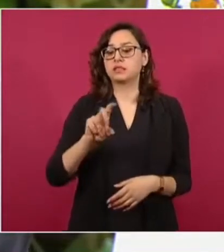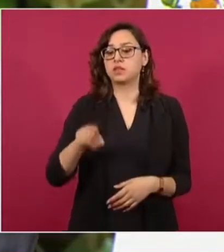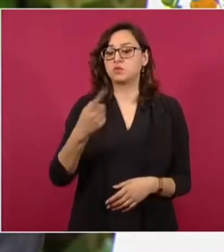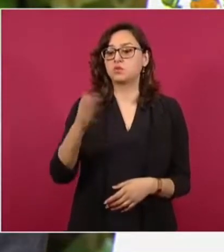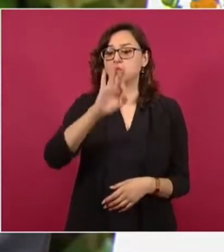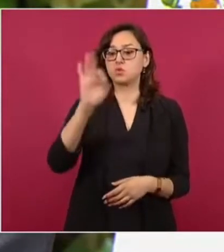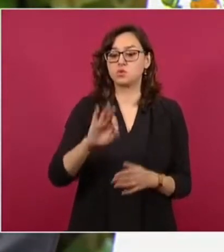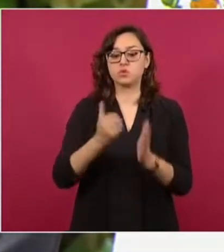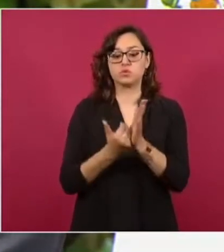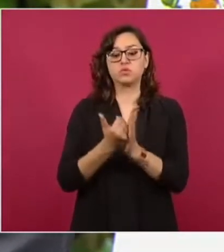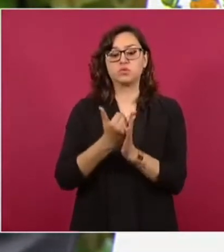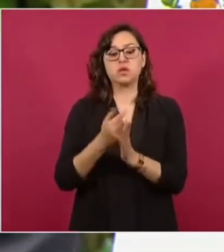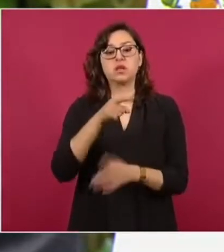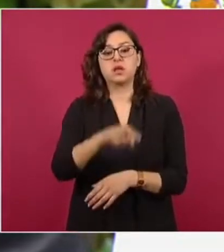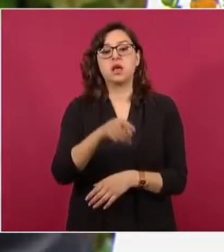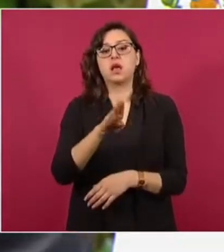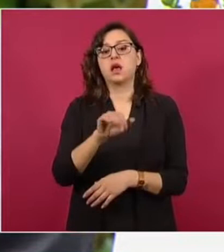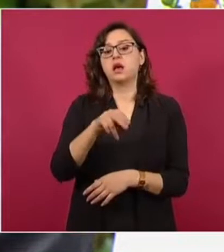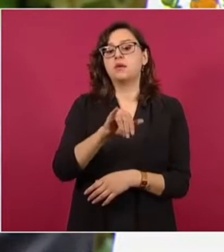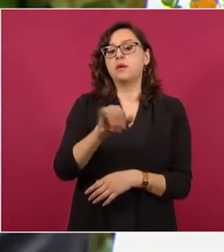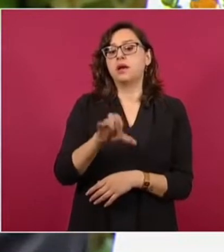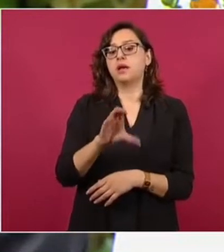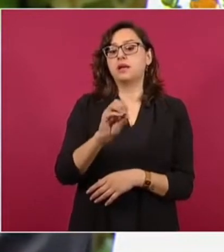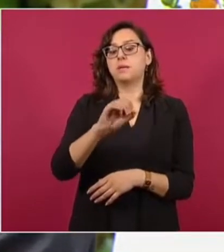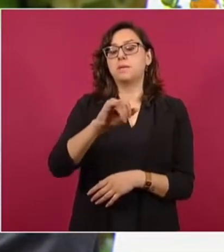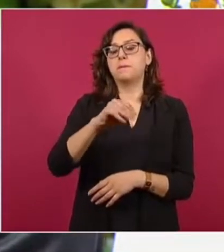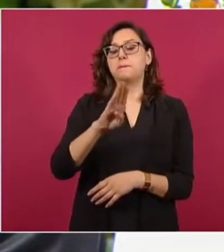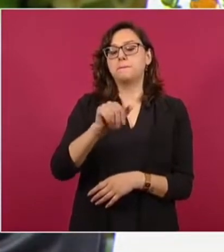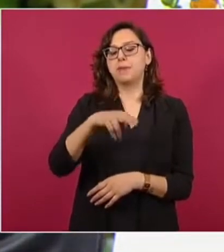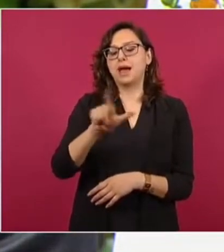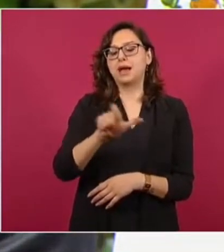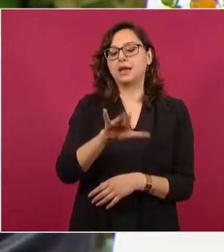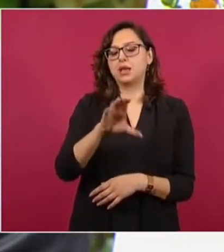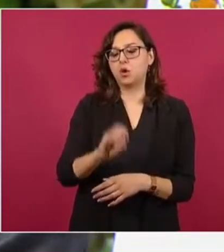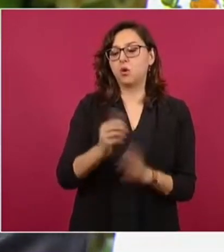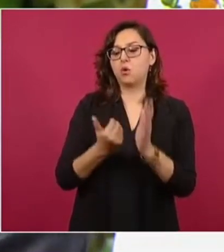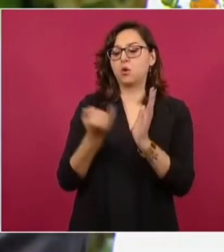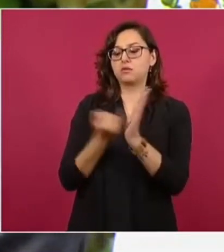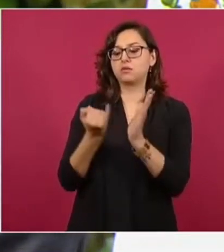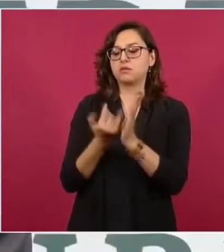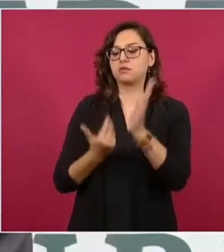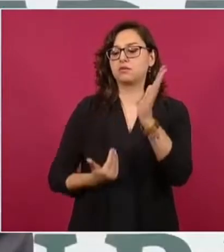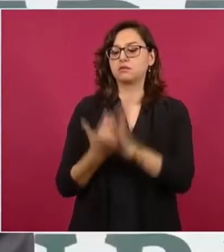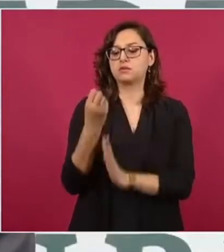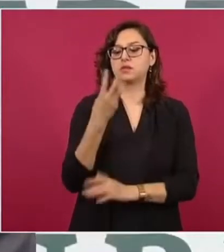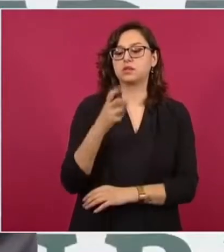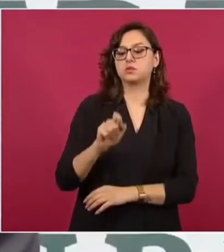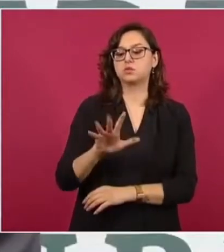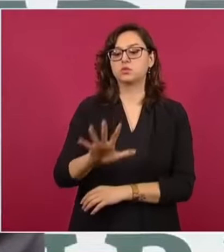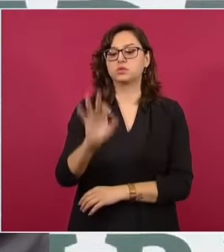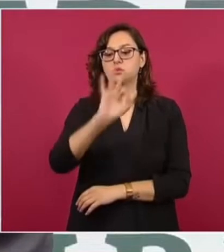México incrementó la tasa de interés a 6,5%, de todas formas es menor